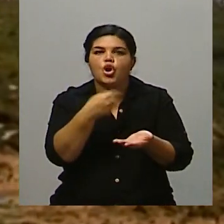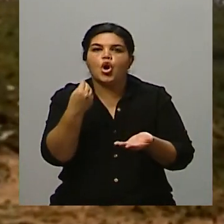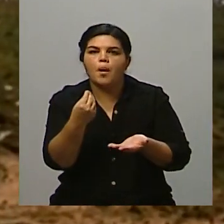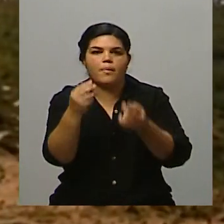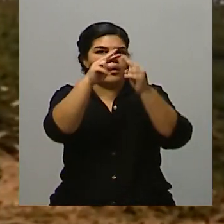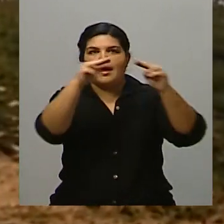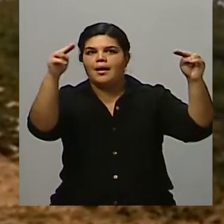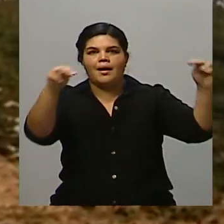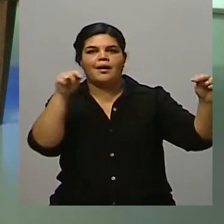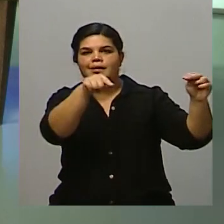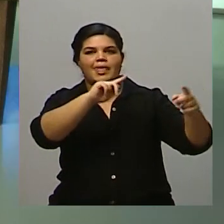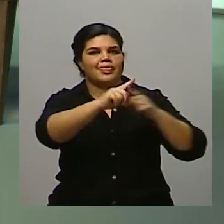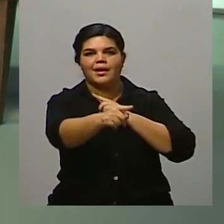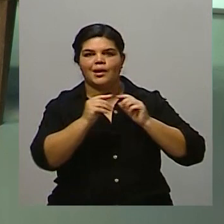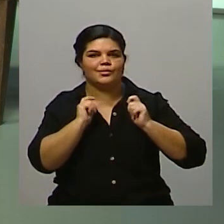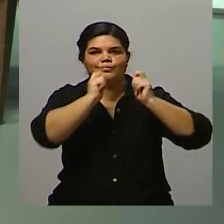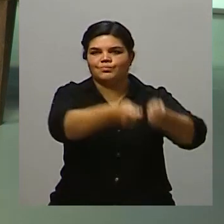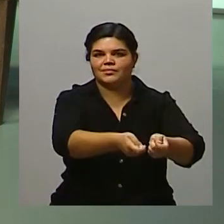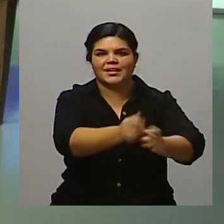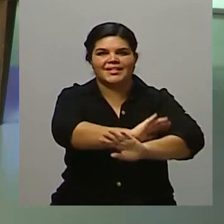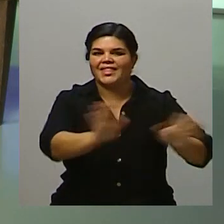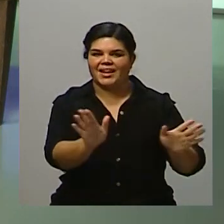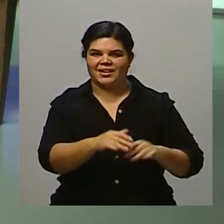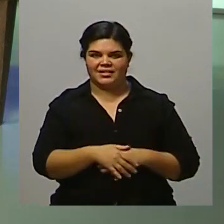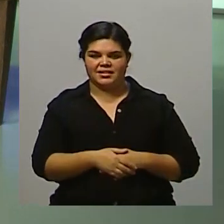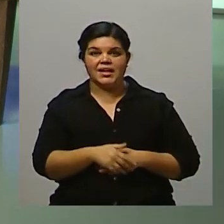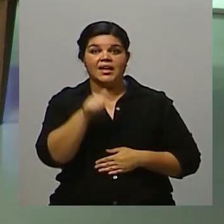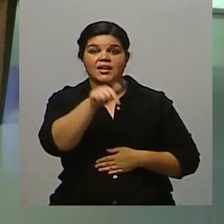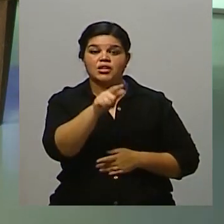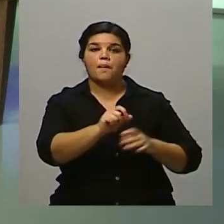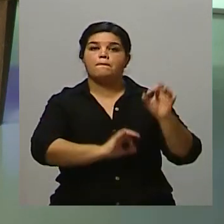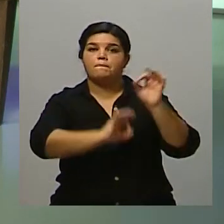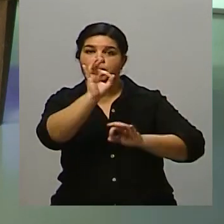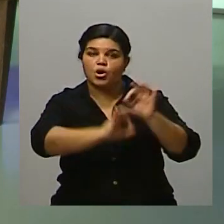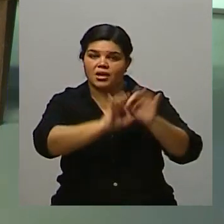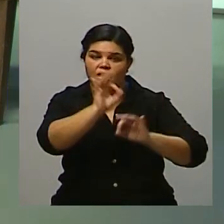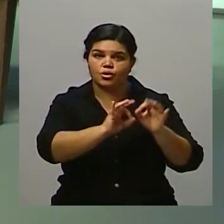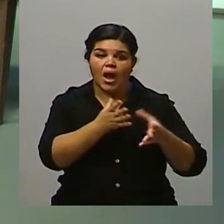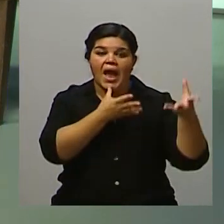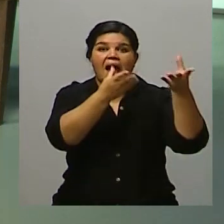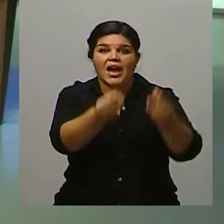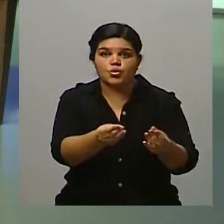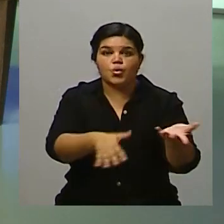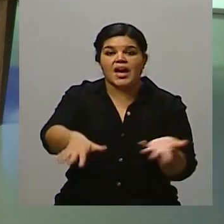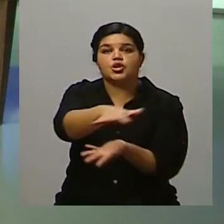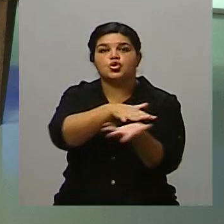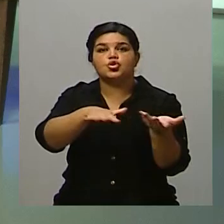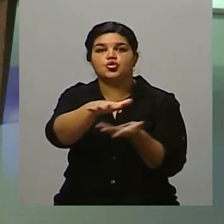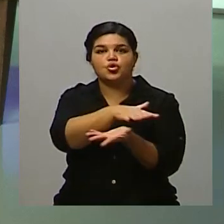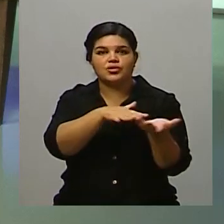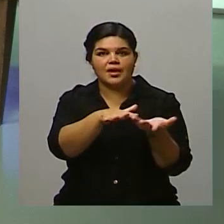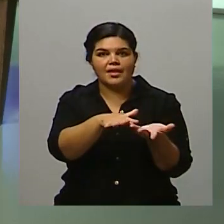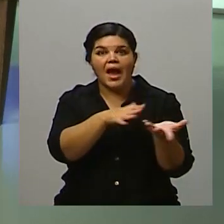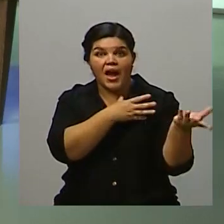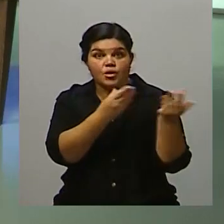tu real pregunta viene si ese proyecto, al fin de cuentas, va a generar los recursos necesarios posteriores a futuro para poder repagar el crédito que has tomado